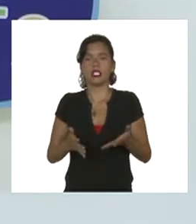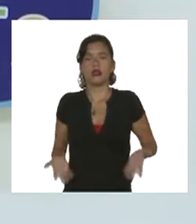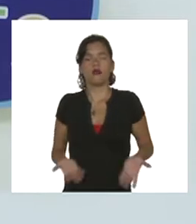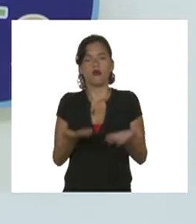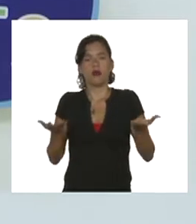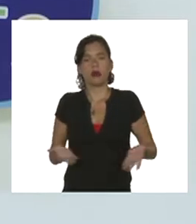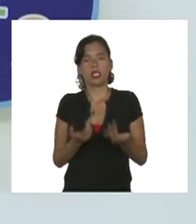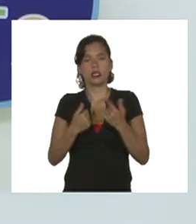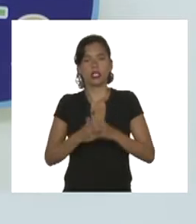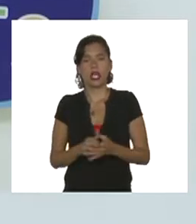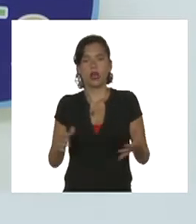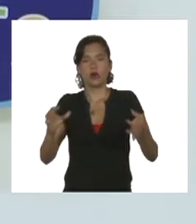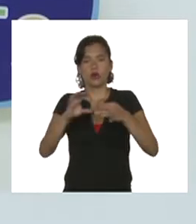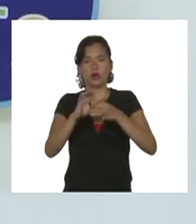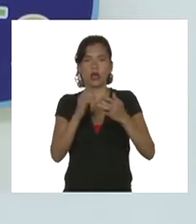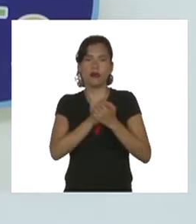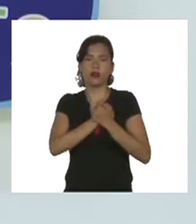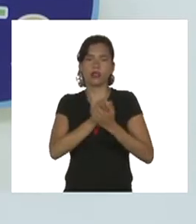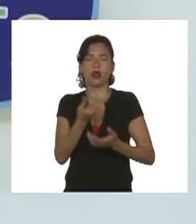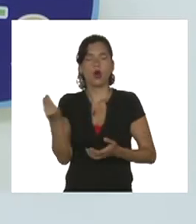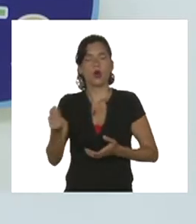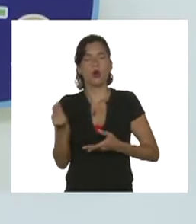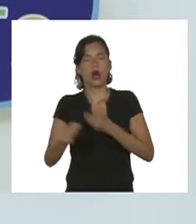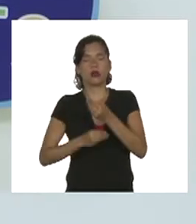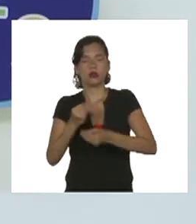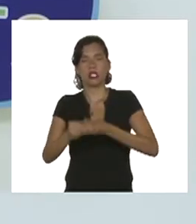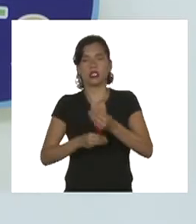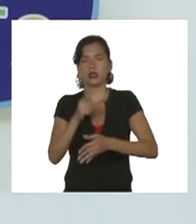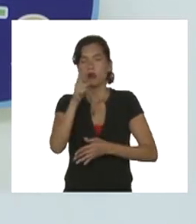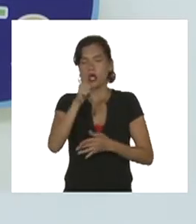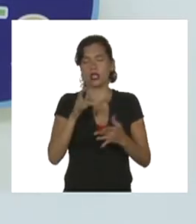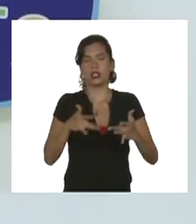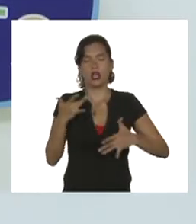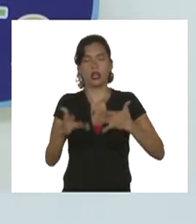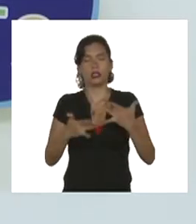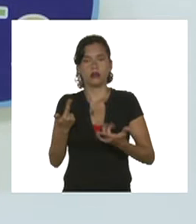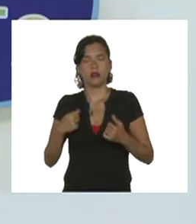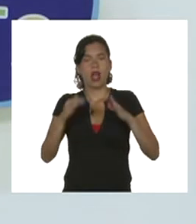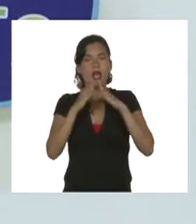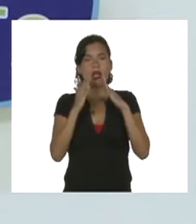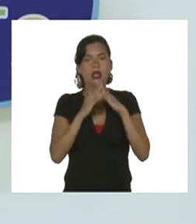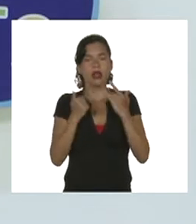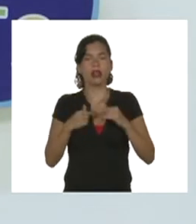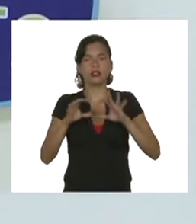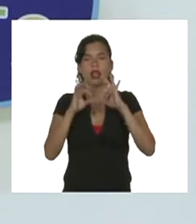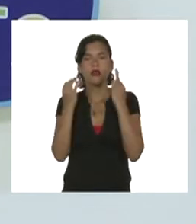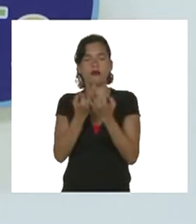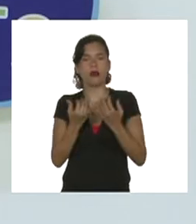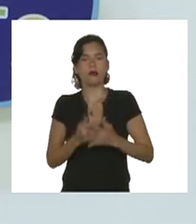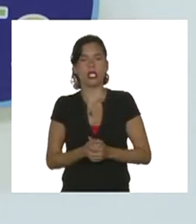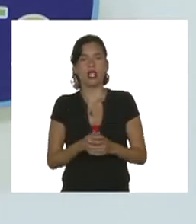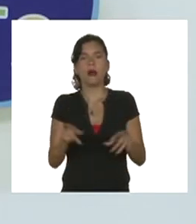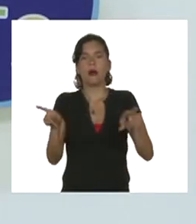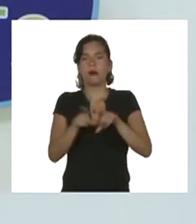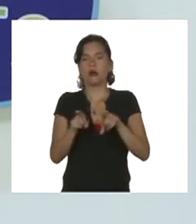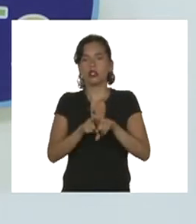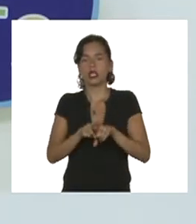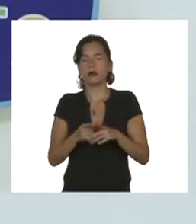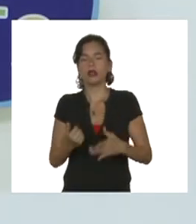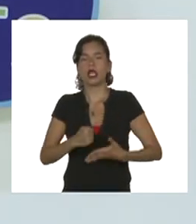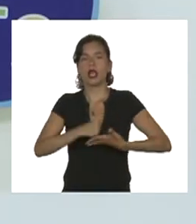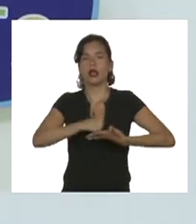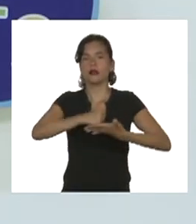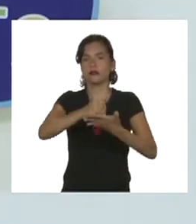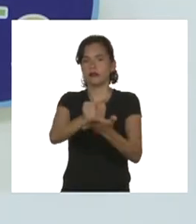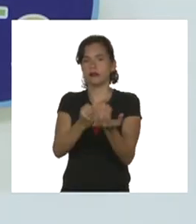fomentar vínculos afectivos cuando realizamos este tipo de actividades en casa, en familia, vamos también a